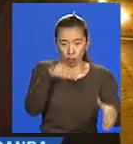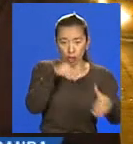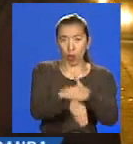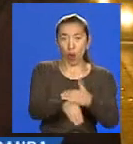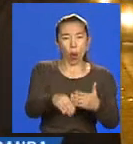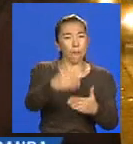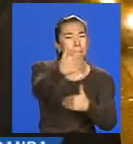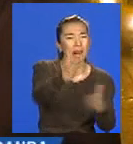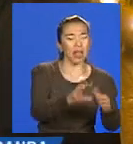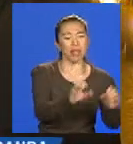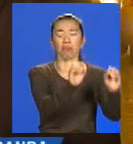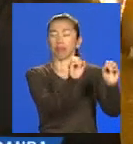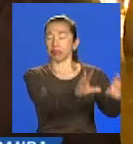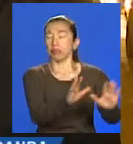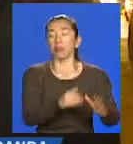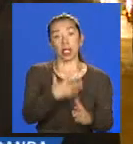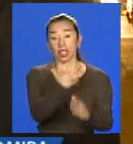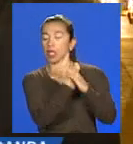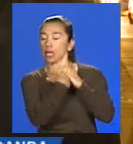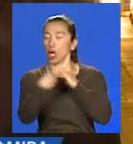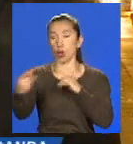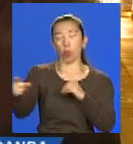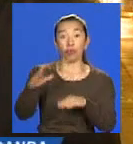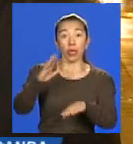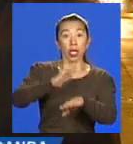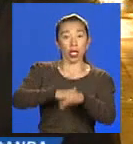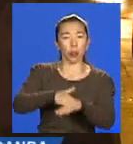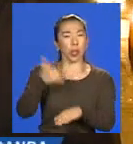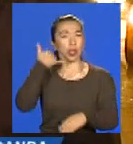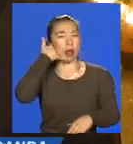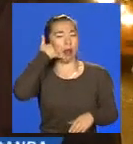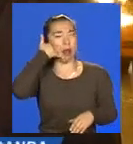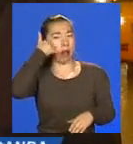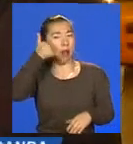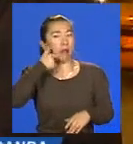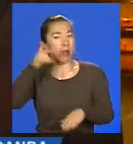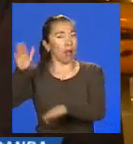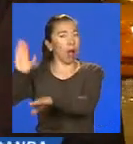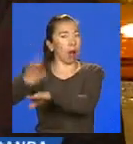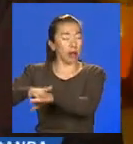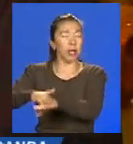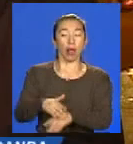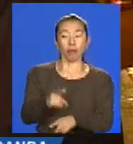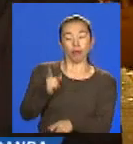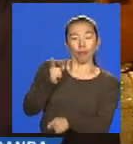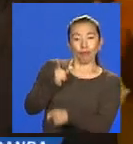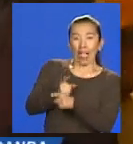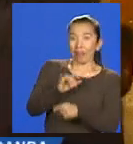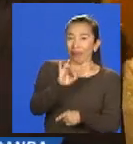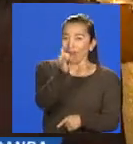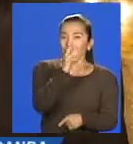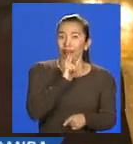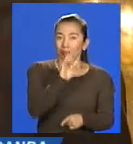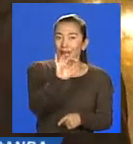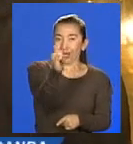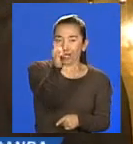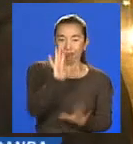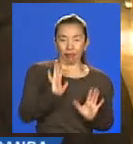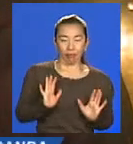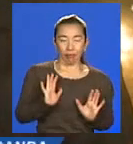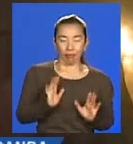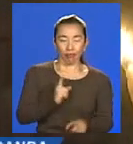paquete, salió y luego hubo una llamada de advertencia. Sí, así, esa es la versión que